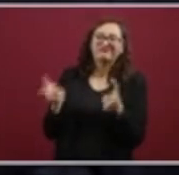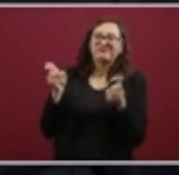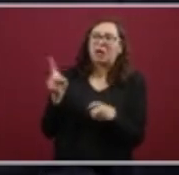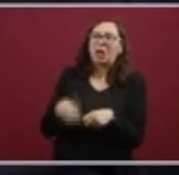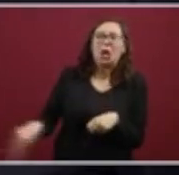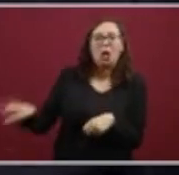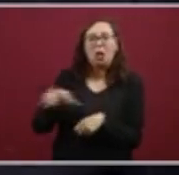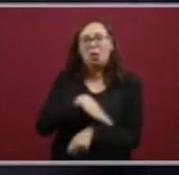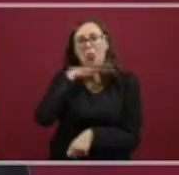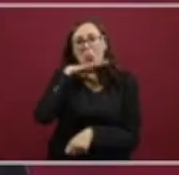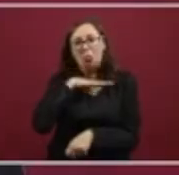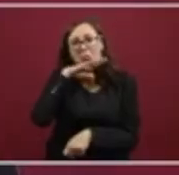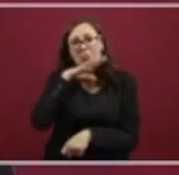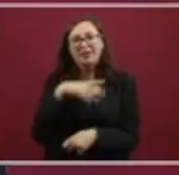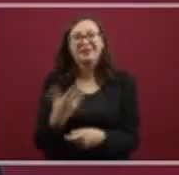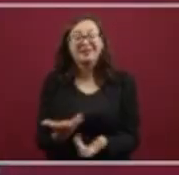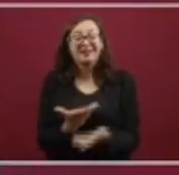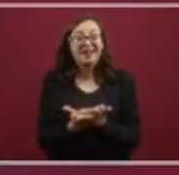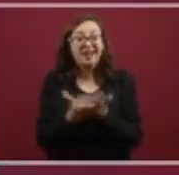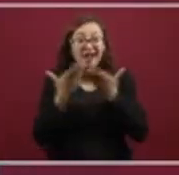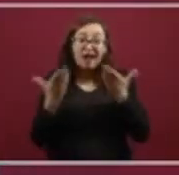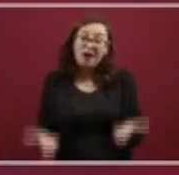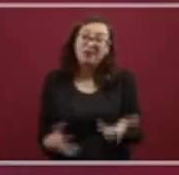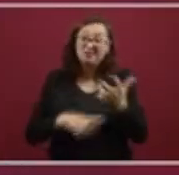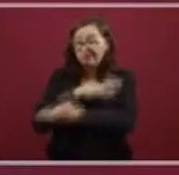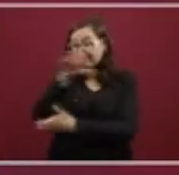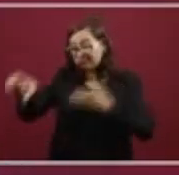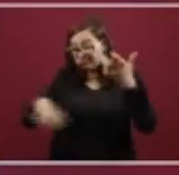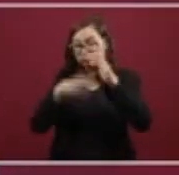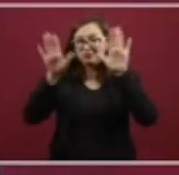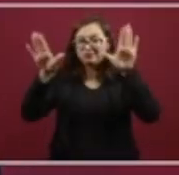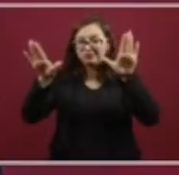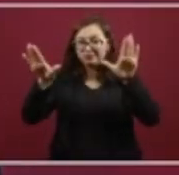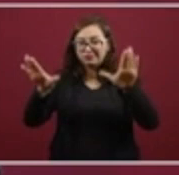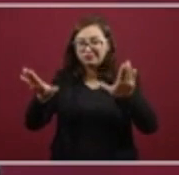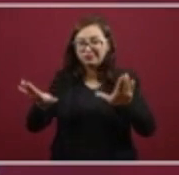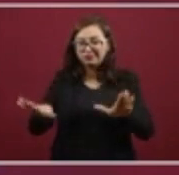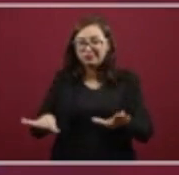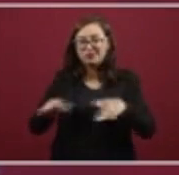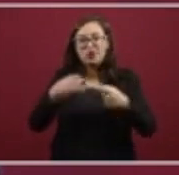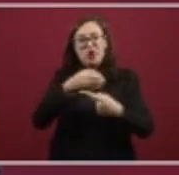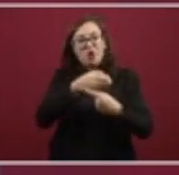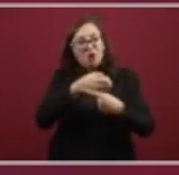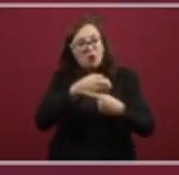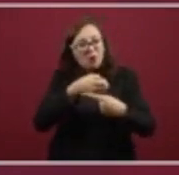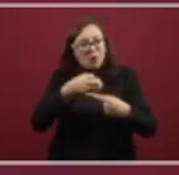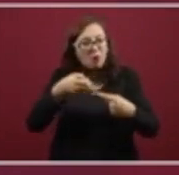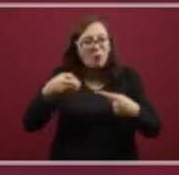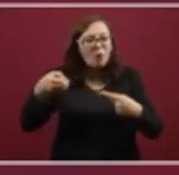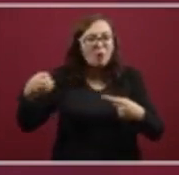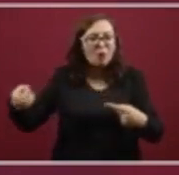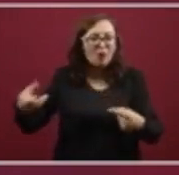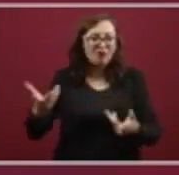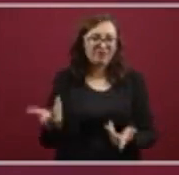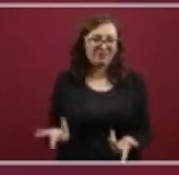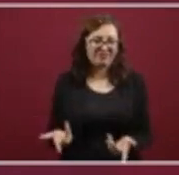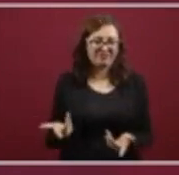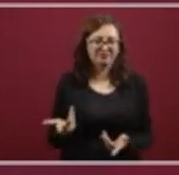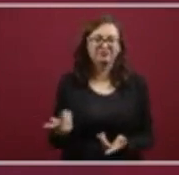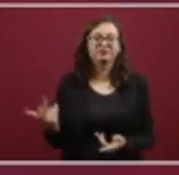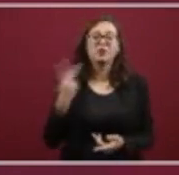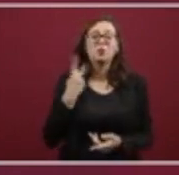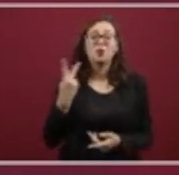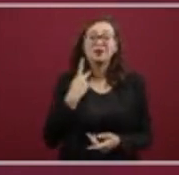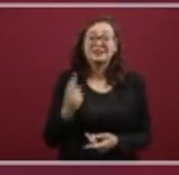Entonces, ¿qué estamos haciendo? Poniendo orden. Siempre he dicho que, entre otras cosas, la política es